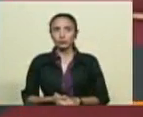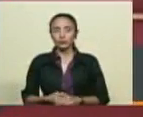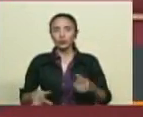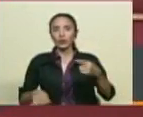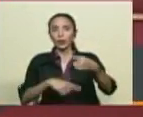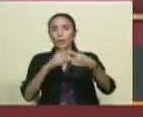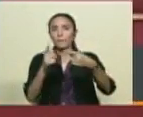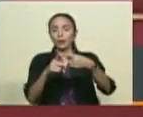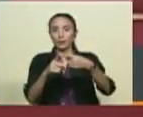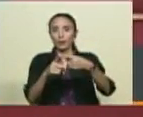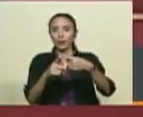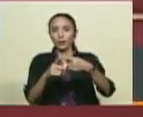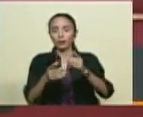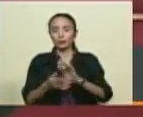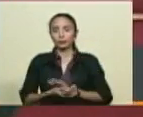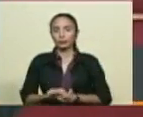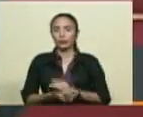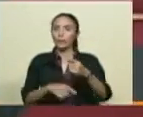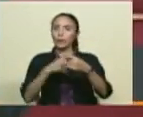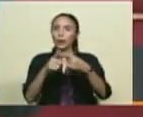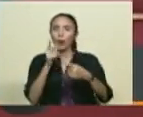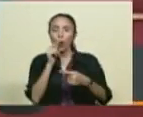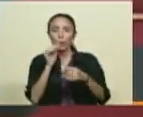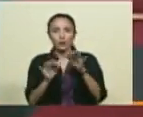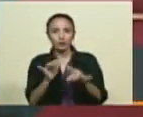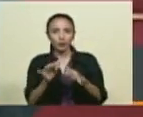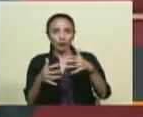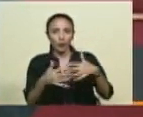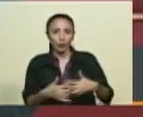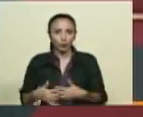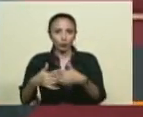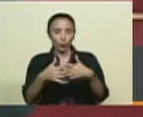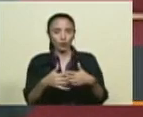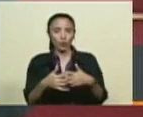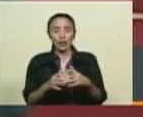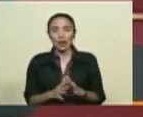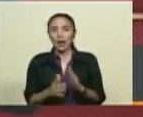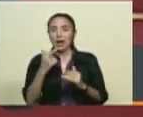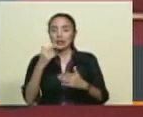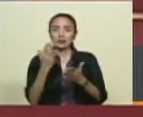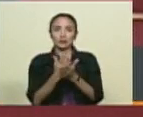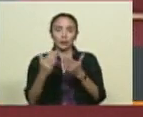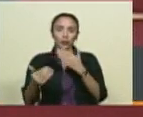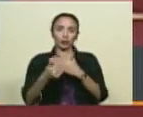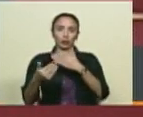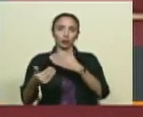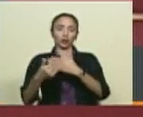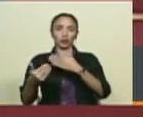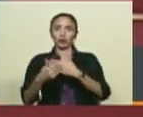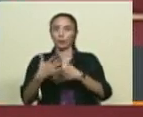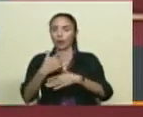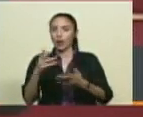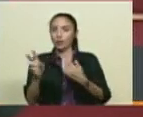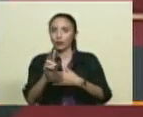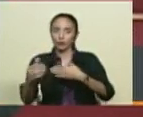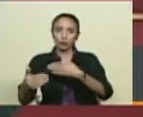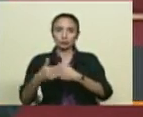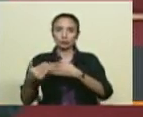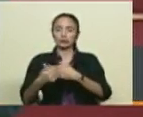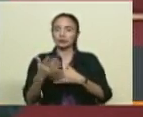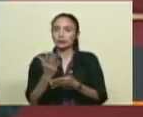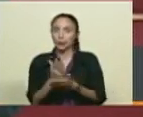Tillerson declara contra Venezuela como presidente de la ExxonMobil, no con la altura que debería declarar un secretario de